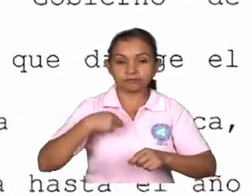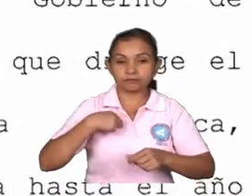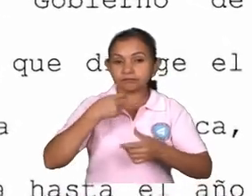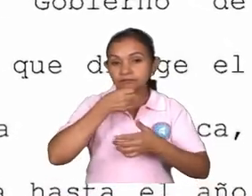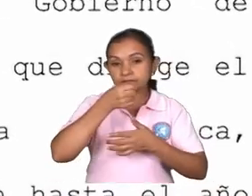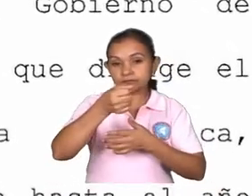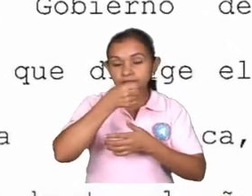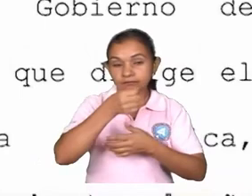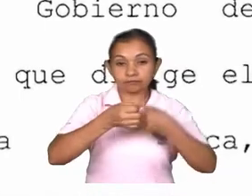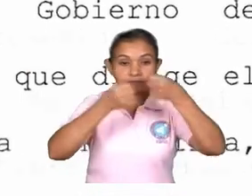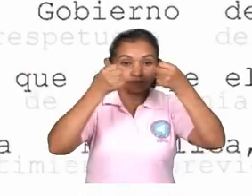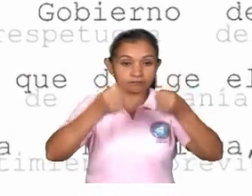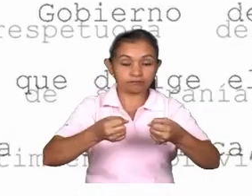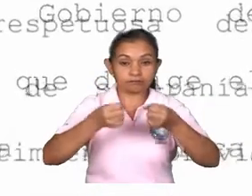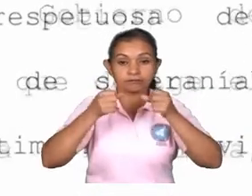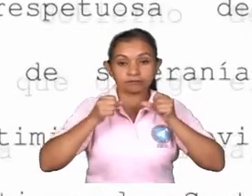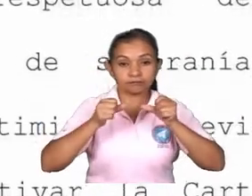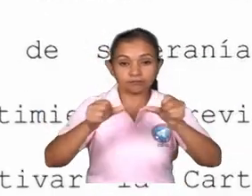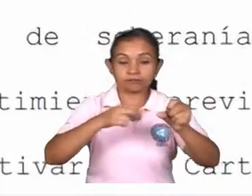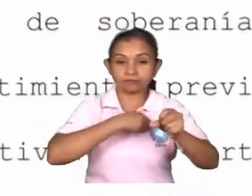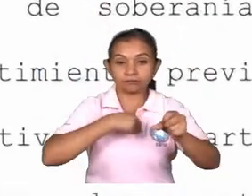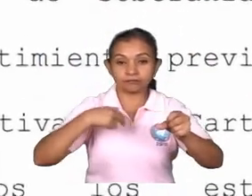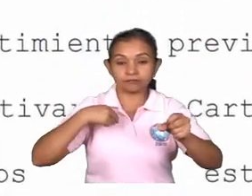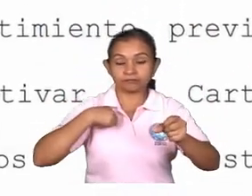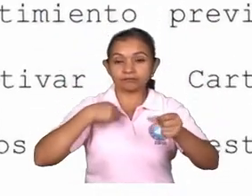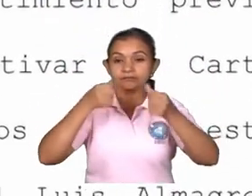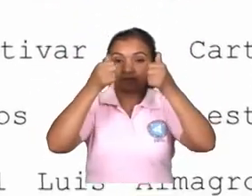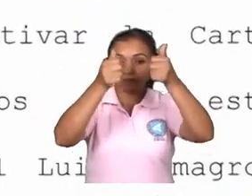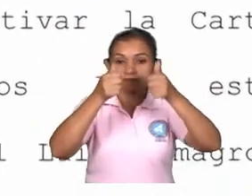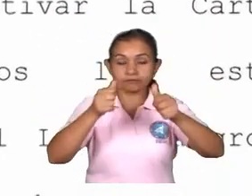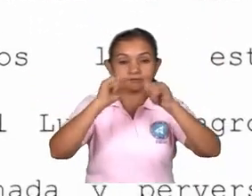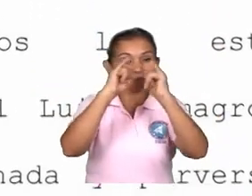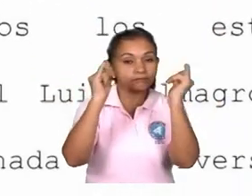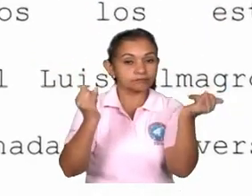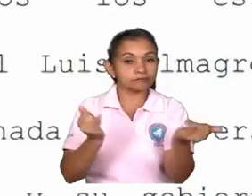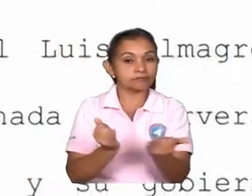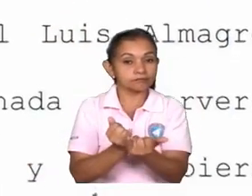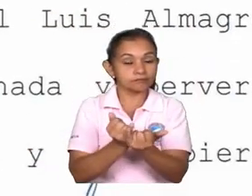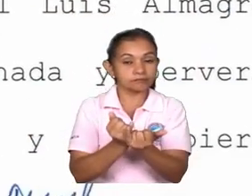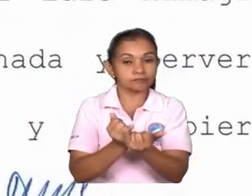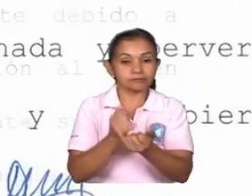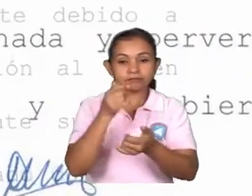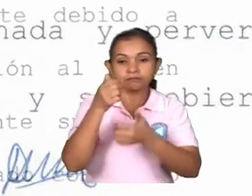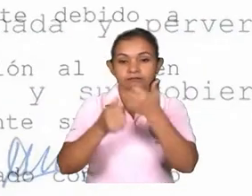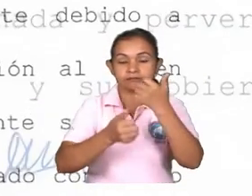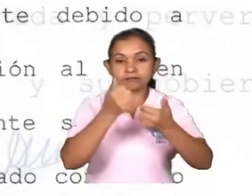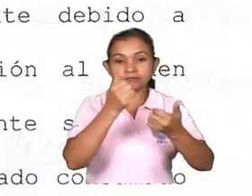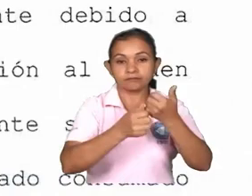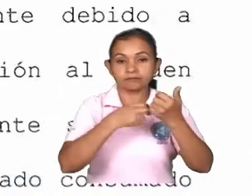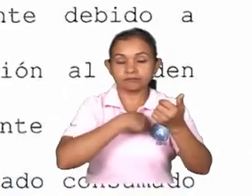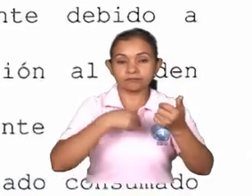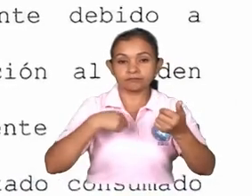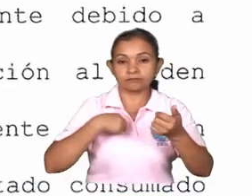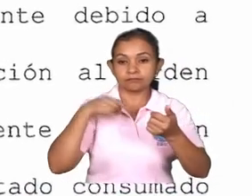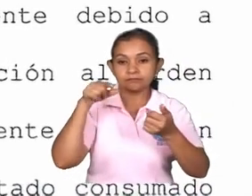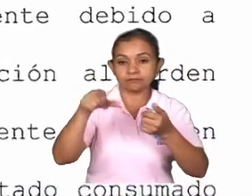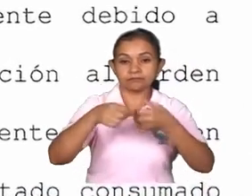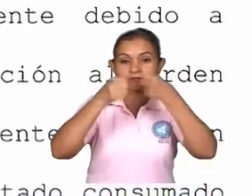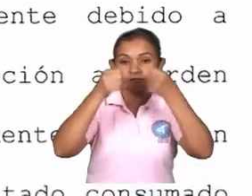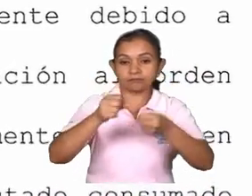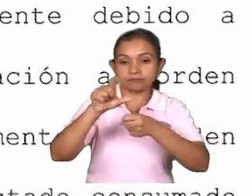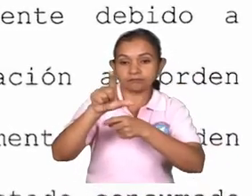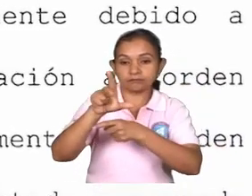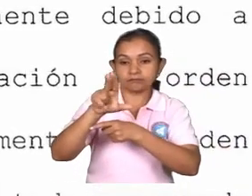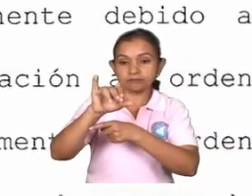entrevista, nuestro canciller continuó realizando el proceso de denuncias internacionales ante estos atropellos cometidos por parte del señor